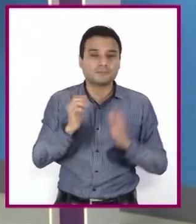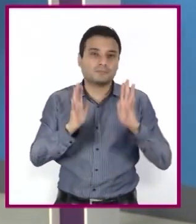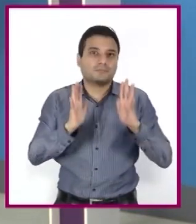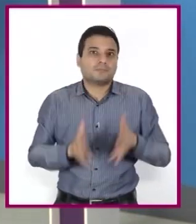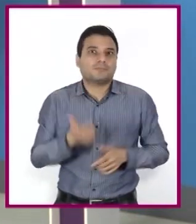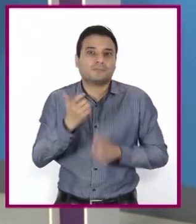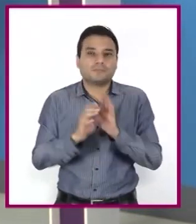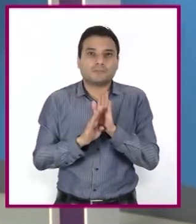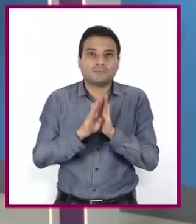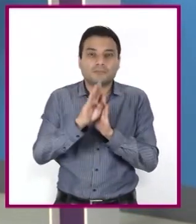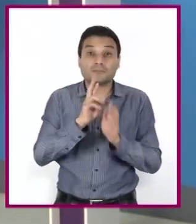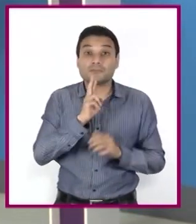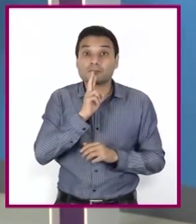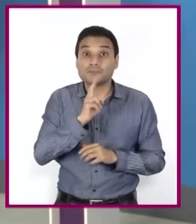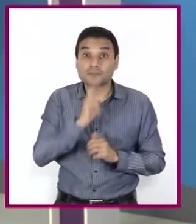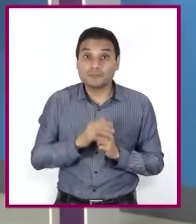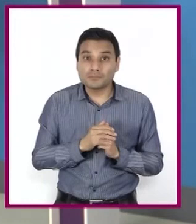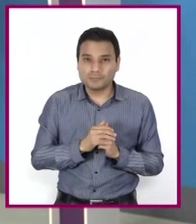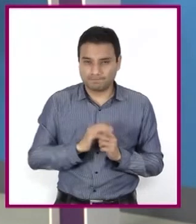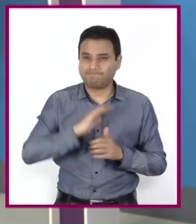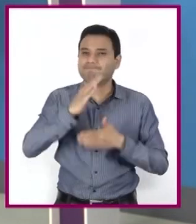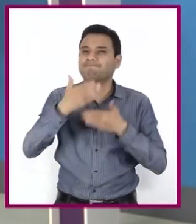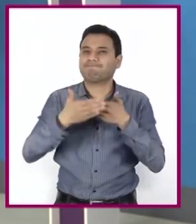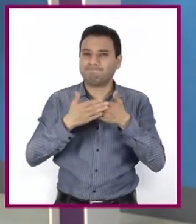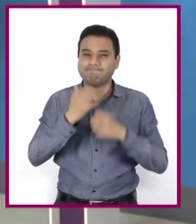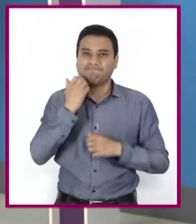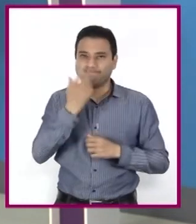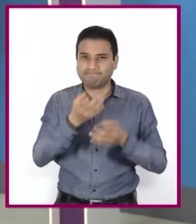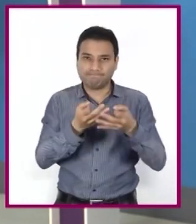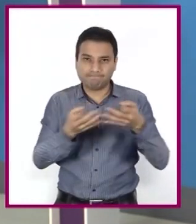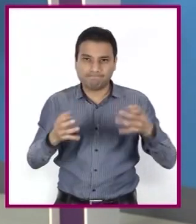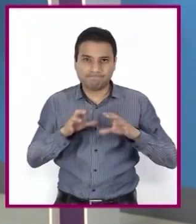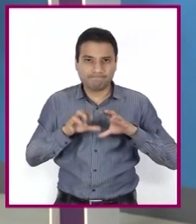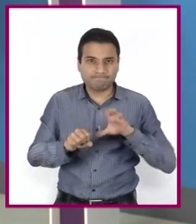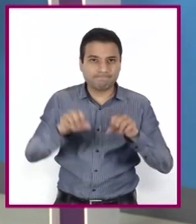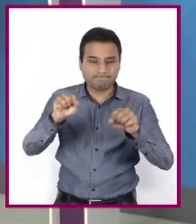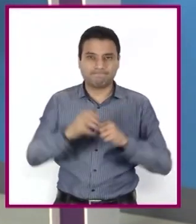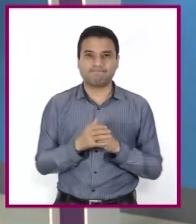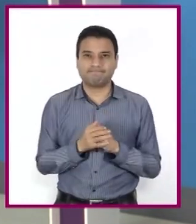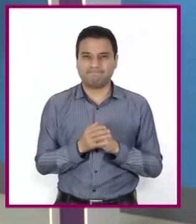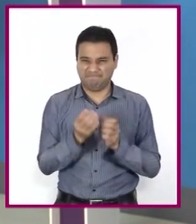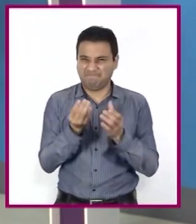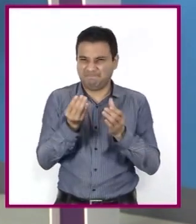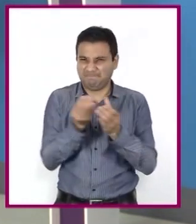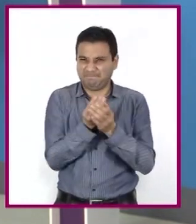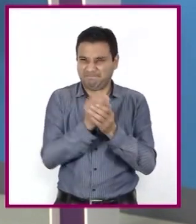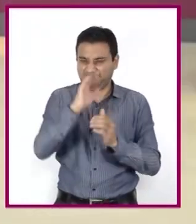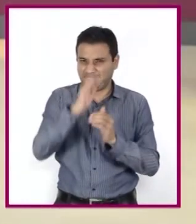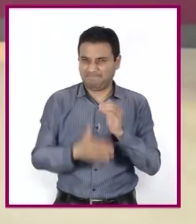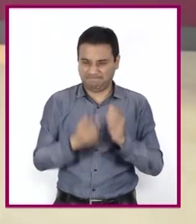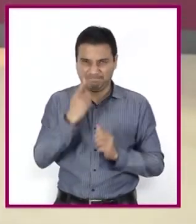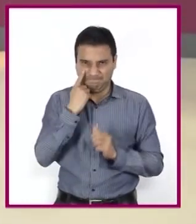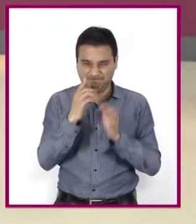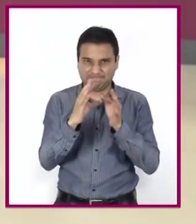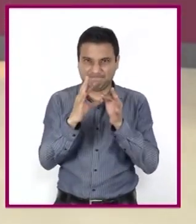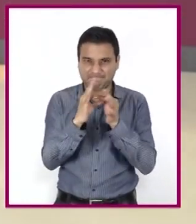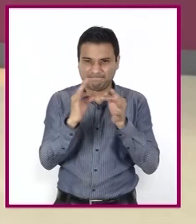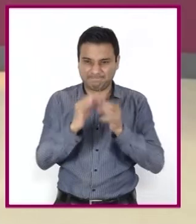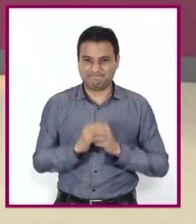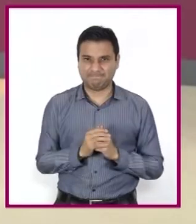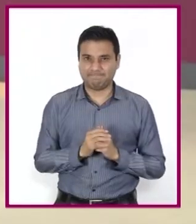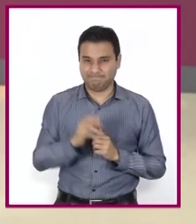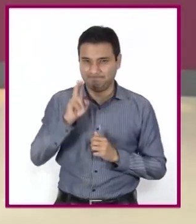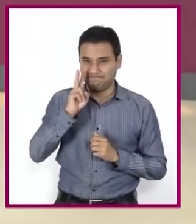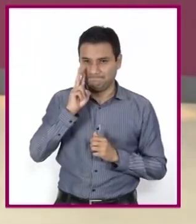hacían visibles los inicios de sus proyectos imperialistas. Antes de cerrar con la sesión de hoy, escuchemos